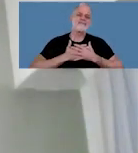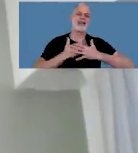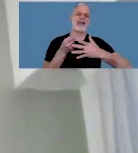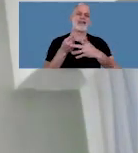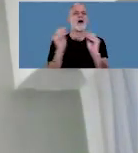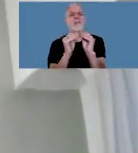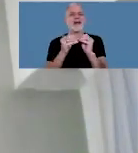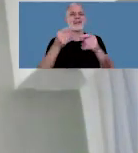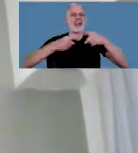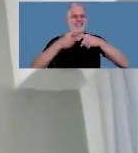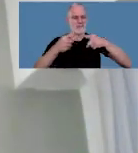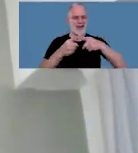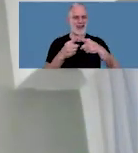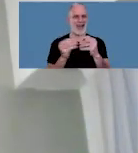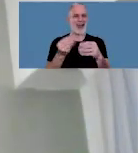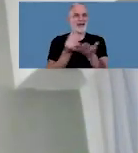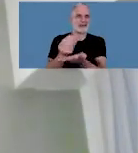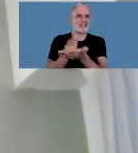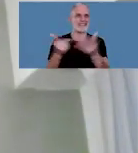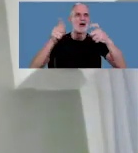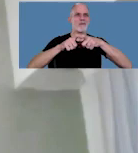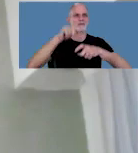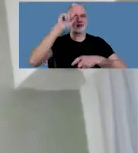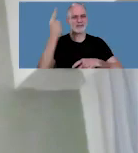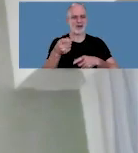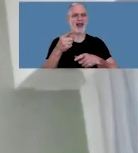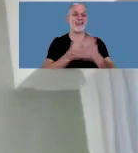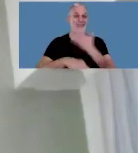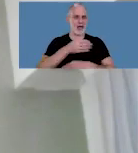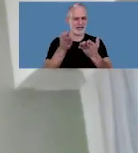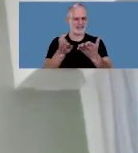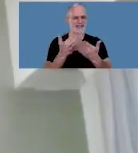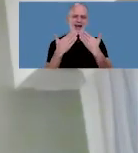nuestra representante de la Comisión Nacional de Discapacidad,